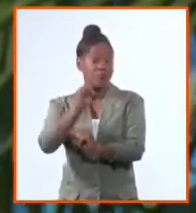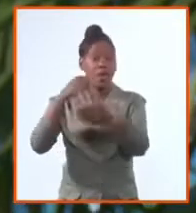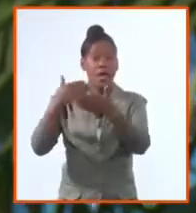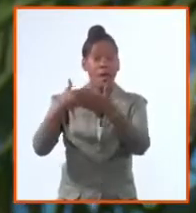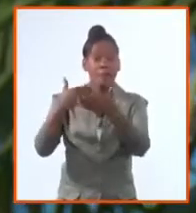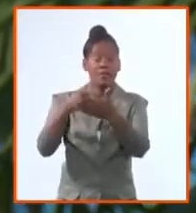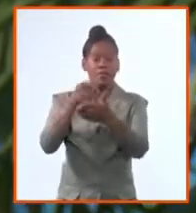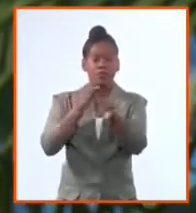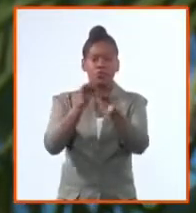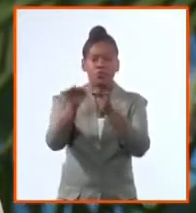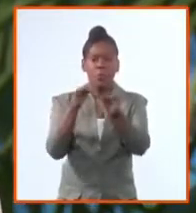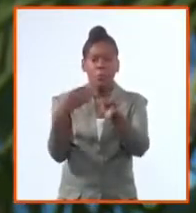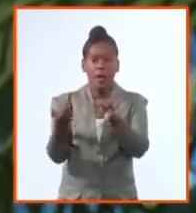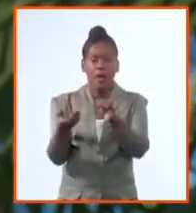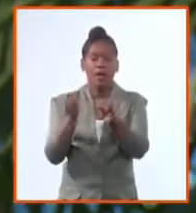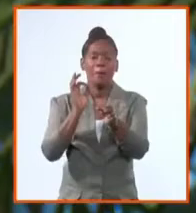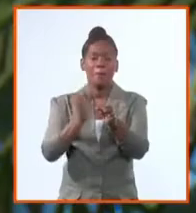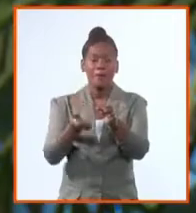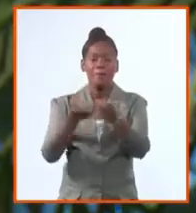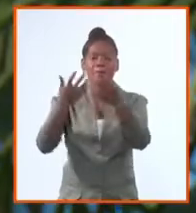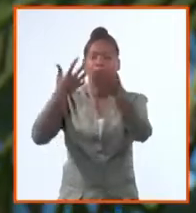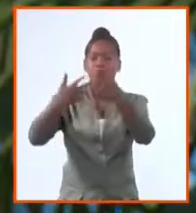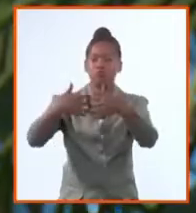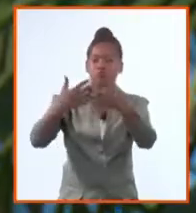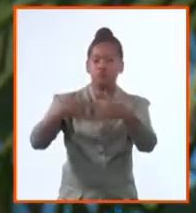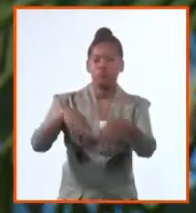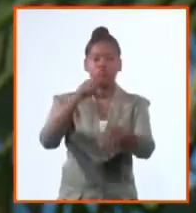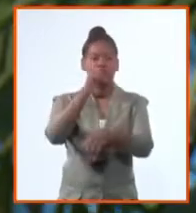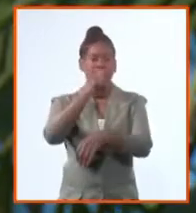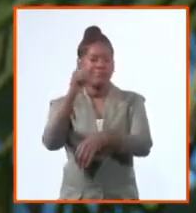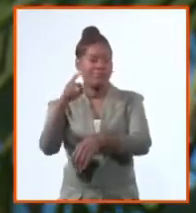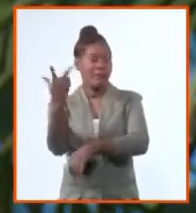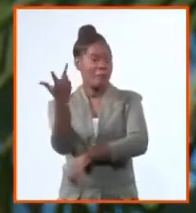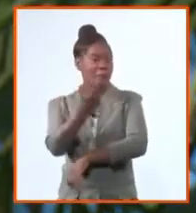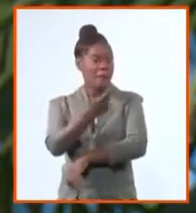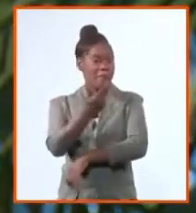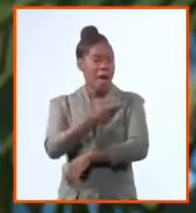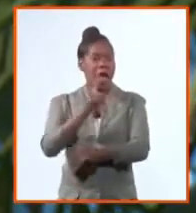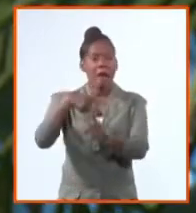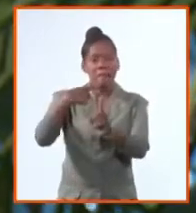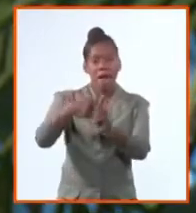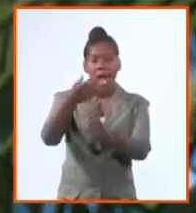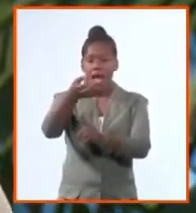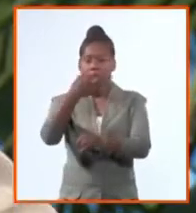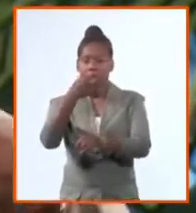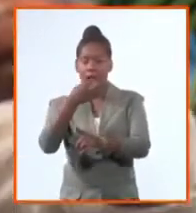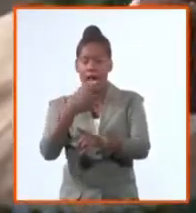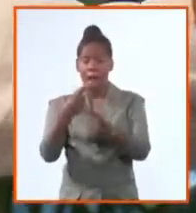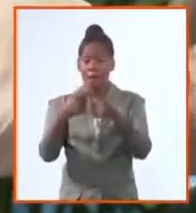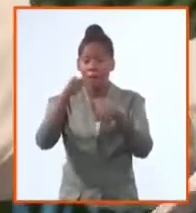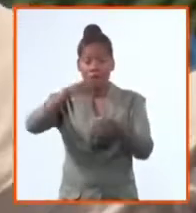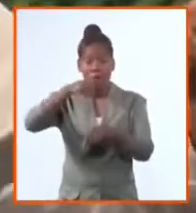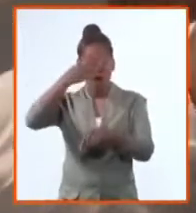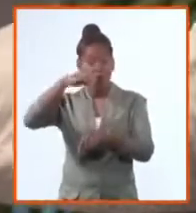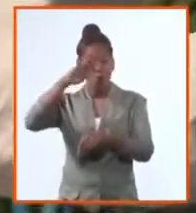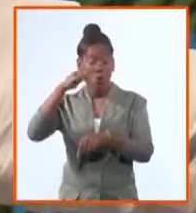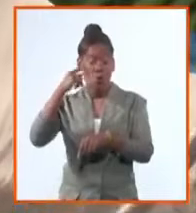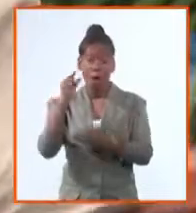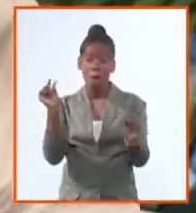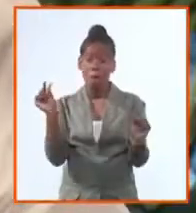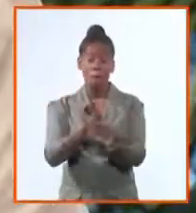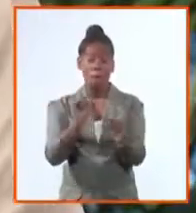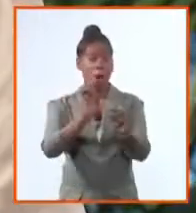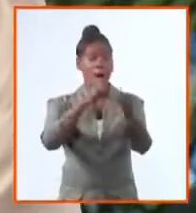en función de la tarea. Y la dinámica de creación de empresas en nuestro país es muy baja, es decir, por ahí se